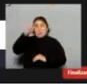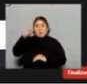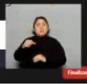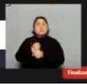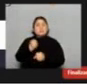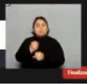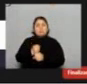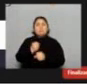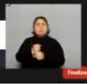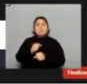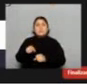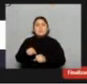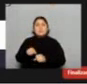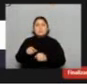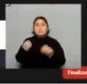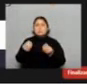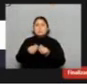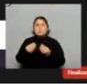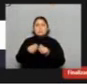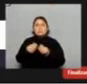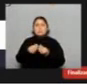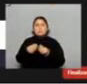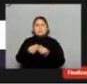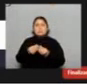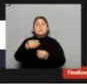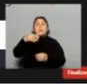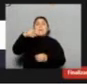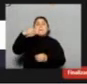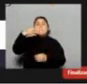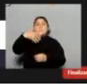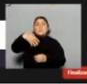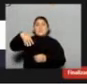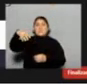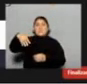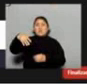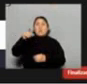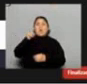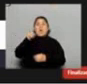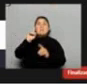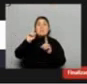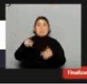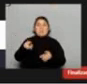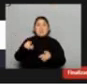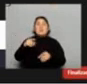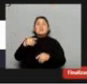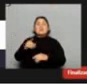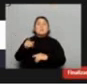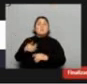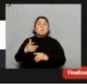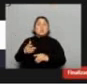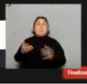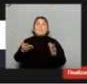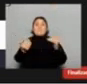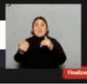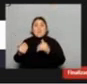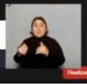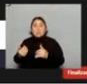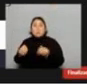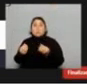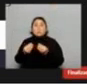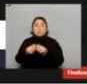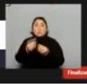lunes estuvimos trabajando con la gente de Monterrico y el Carmen, porque no abastecimos nosotros acá en Alto Comedero con mucho